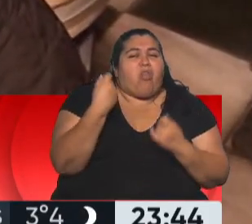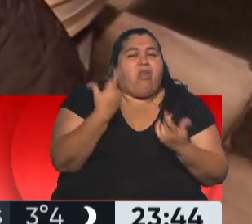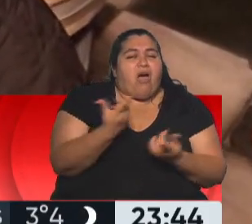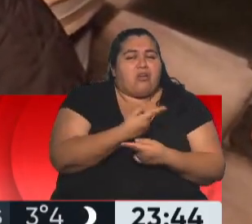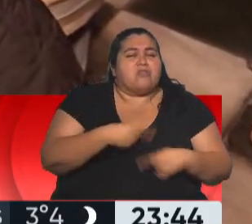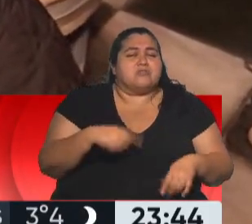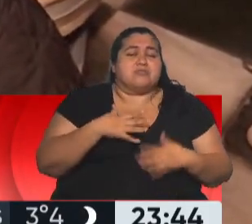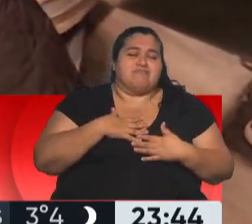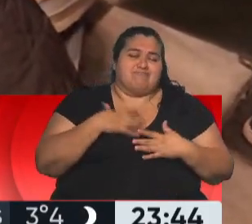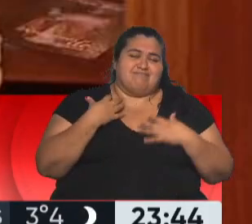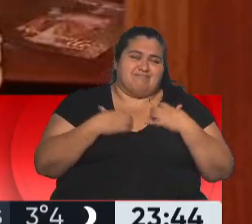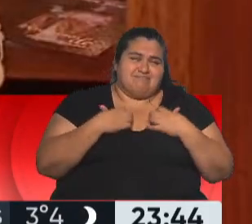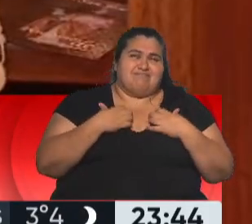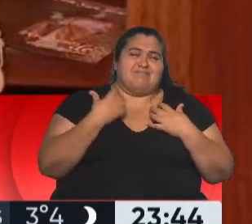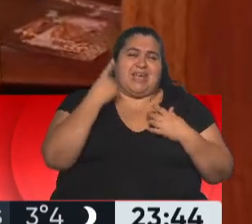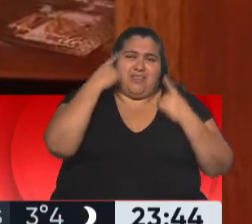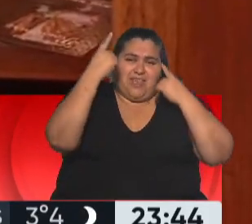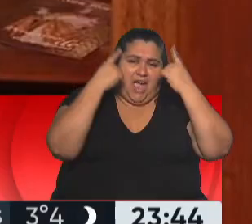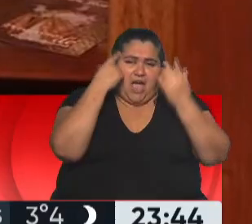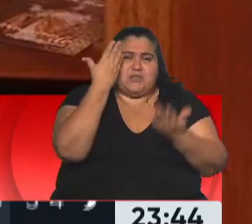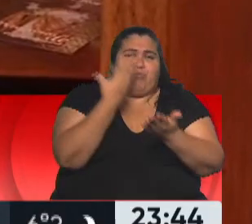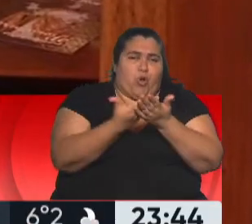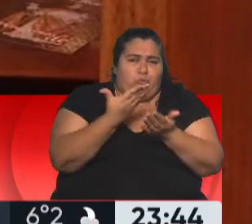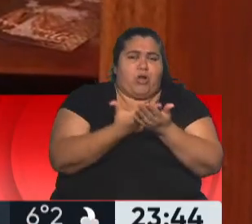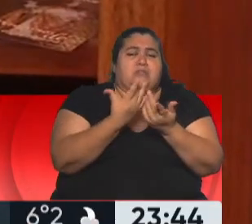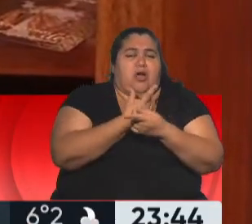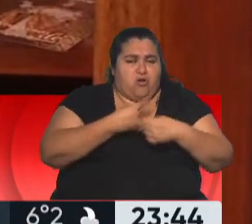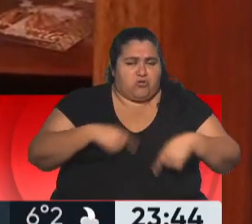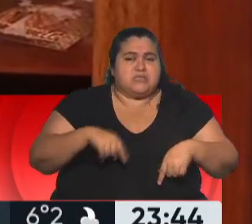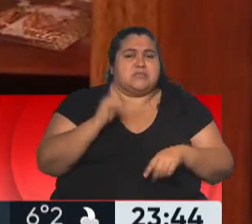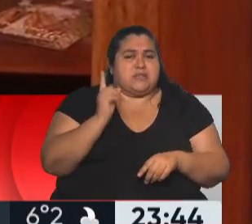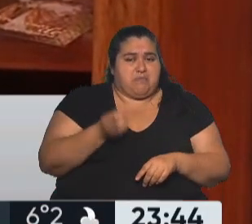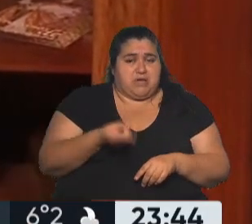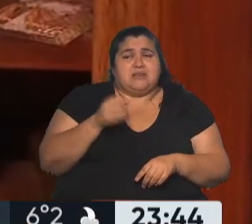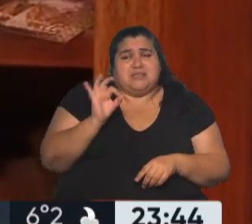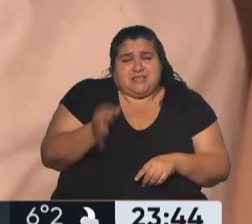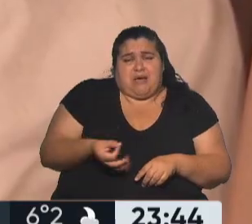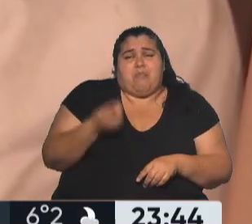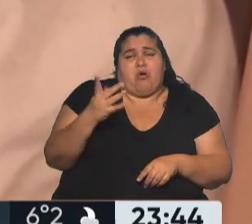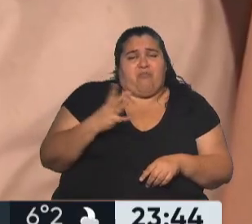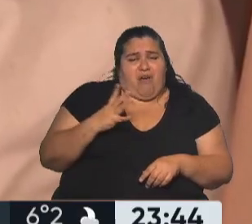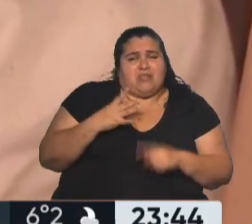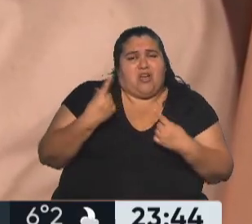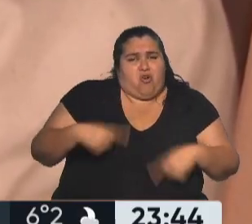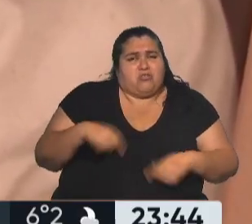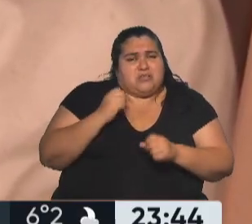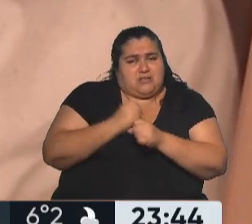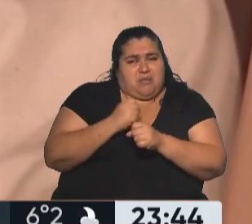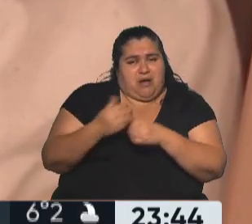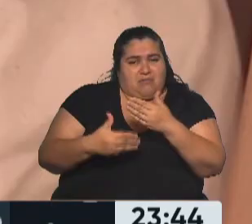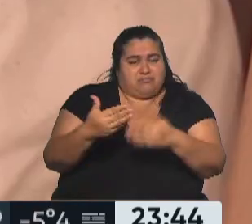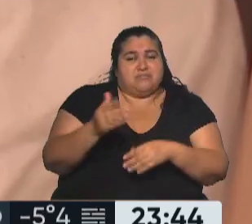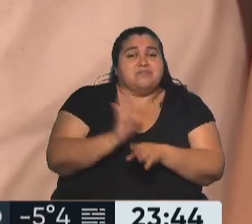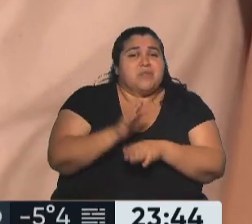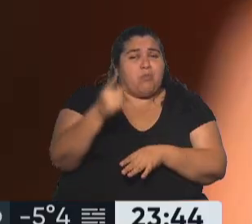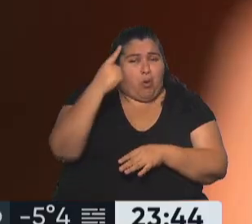muy grande, con muchas ideas y muchas otras que no pudo llegar a concretar. ¿Revolucionó la iglesia?